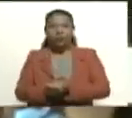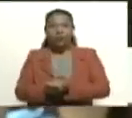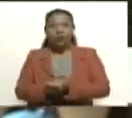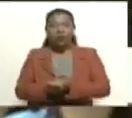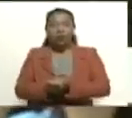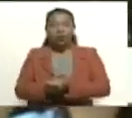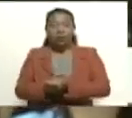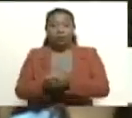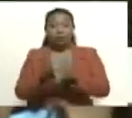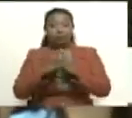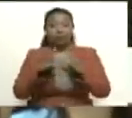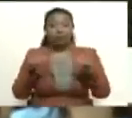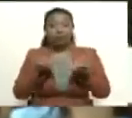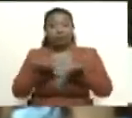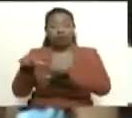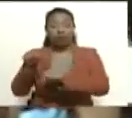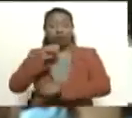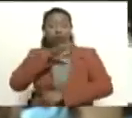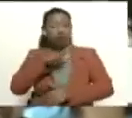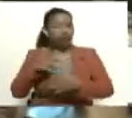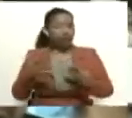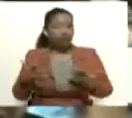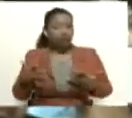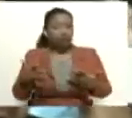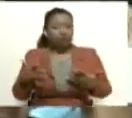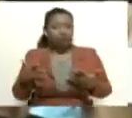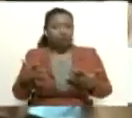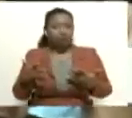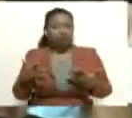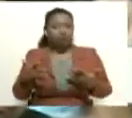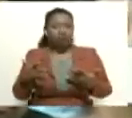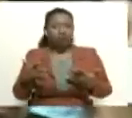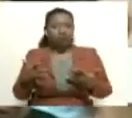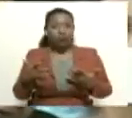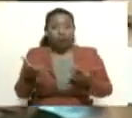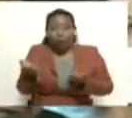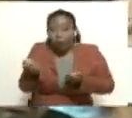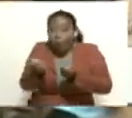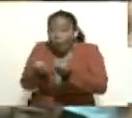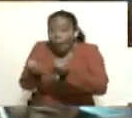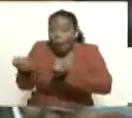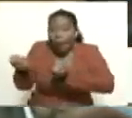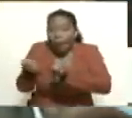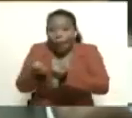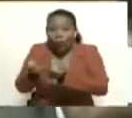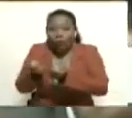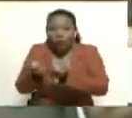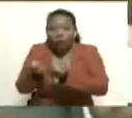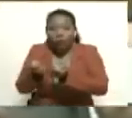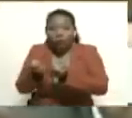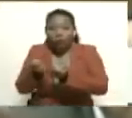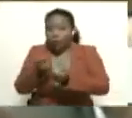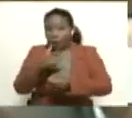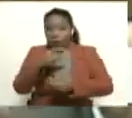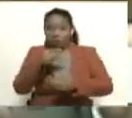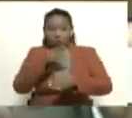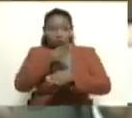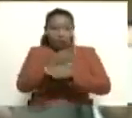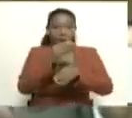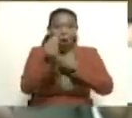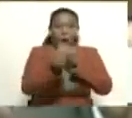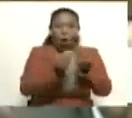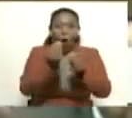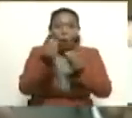imperios históricamente en su colonización no van a los pueblos a sembrar